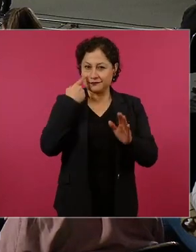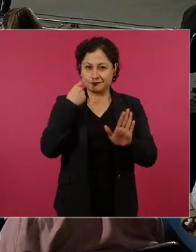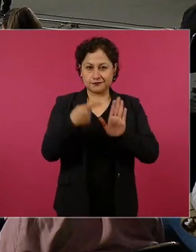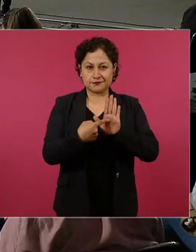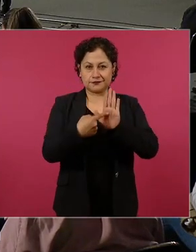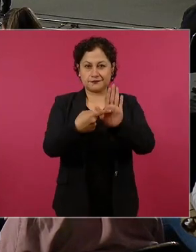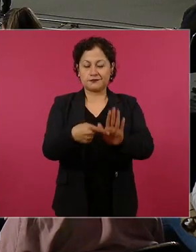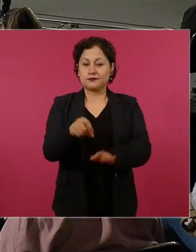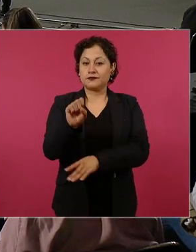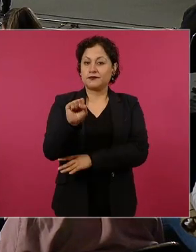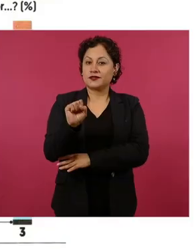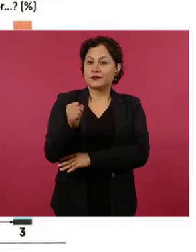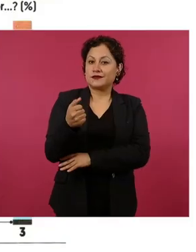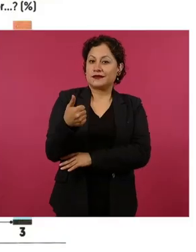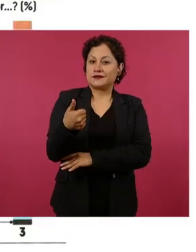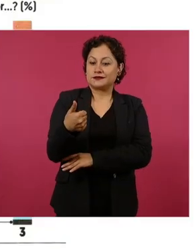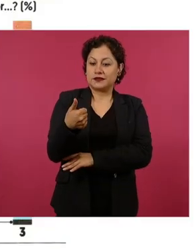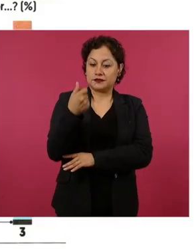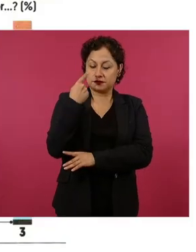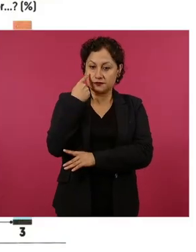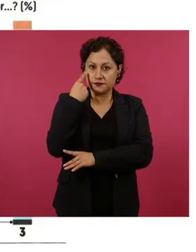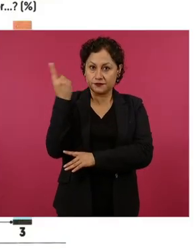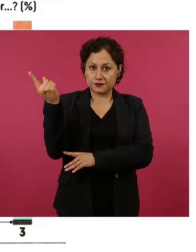66 es la más alta en qué,